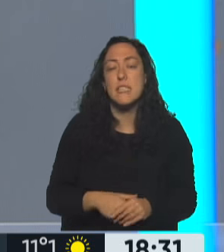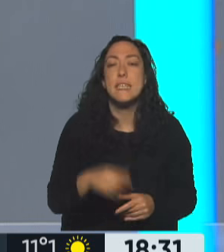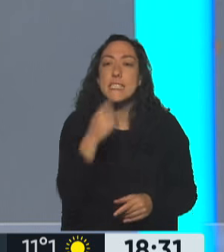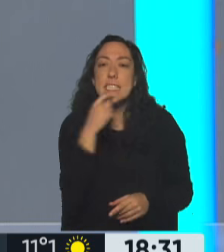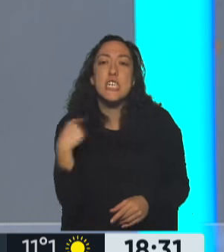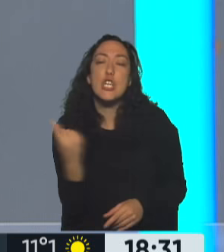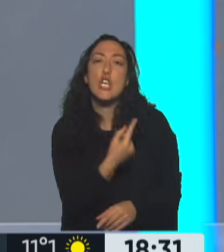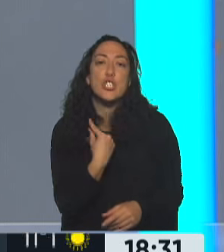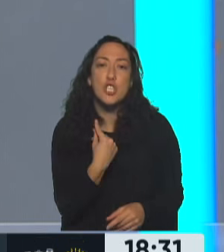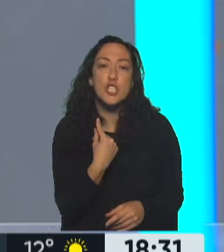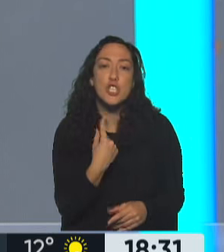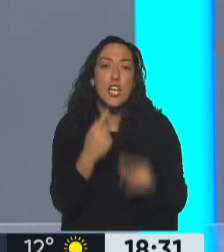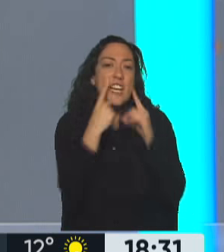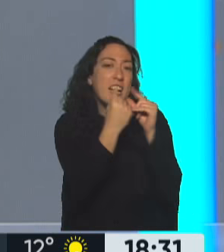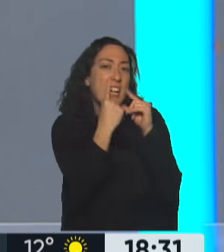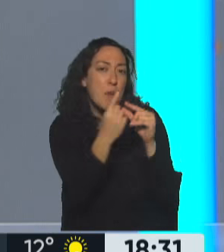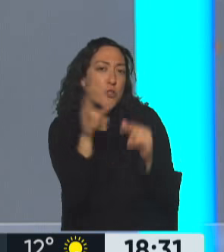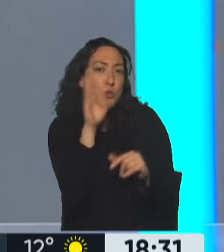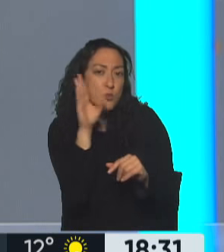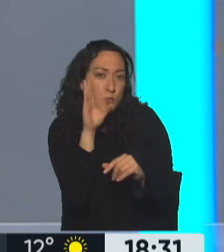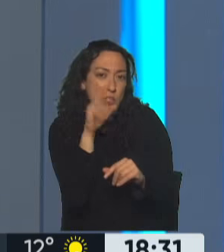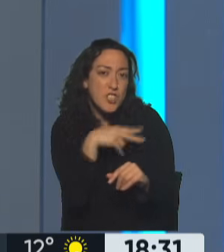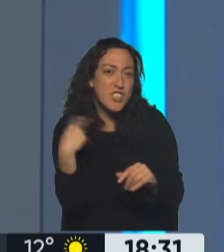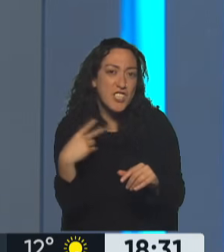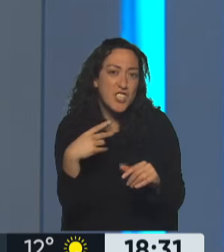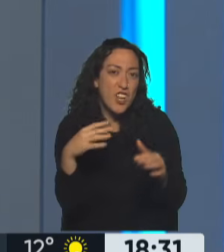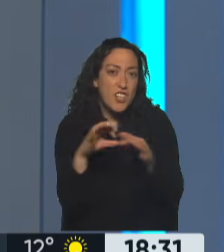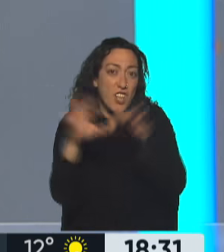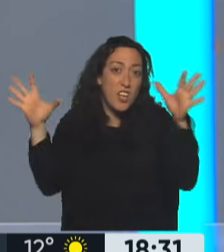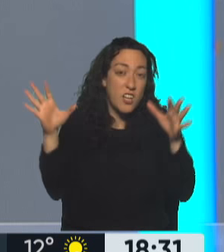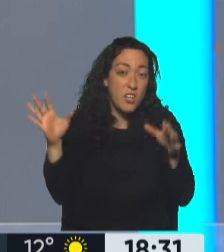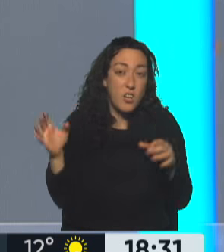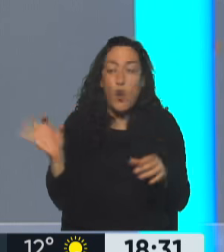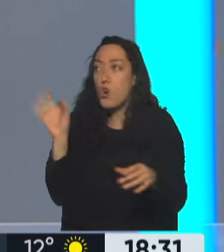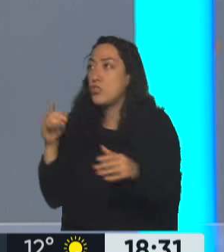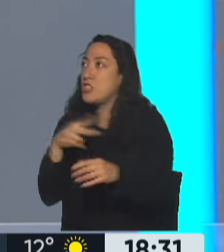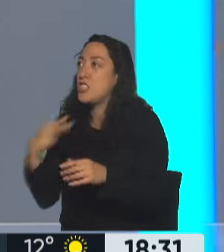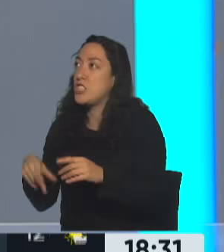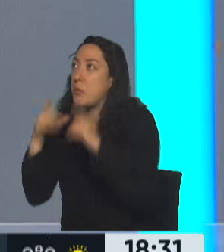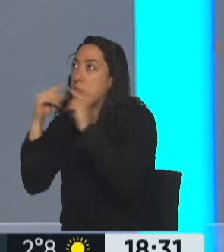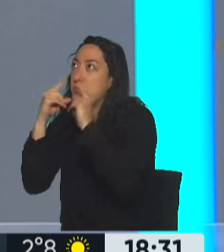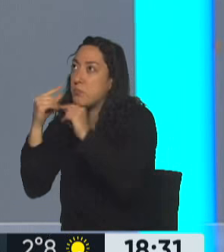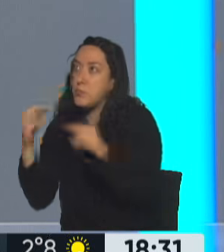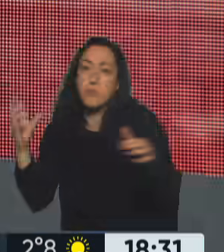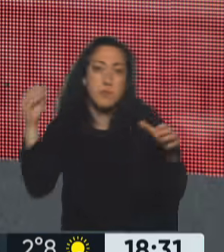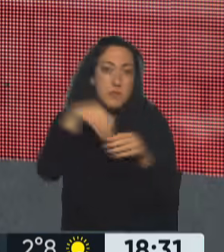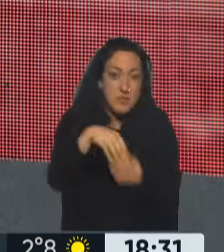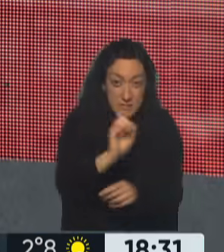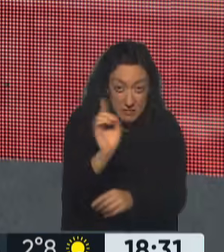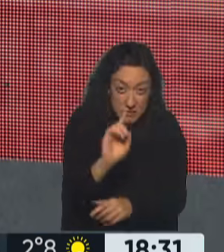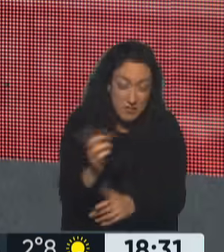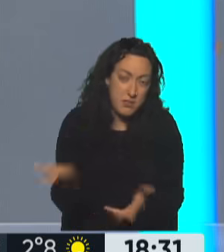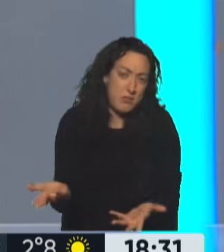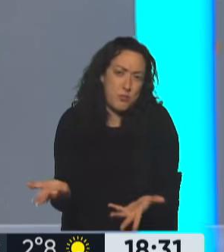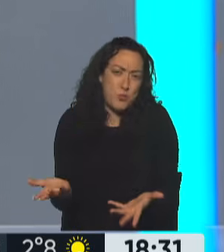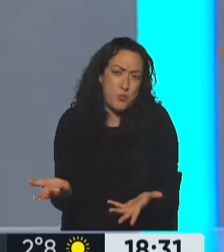les reclamaríamos a Estados Unidos que rompa relaciones con China, Y o no. viceversa, Y no. que no se integre, no. Y no. ¿Por qué lo haría? ¿Por qué A lo su